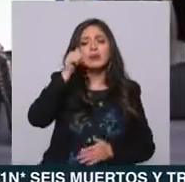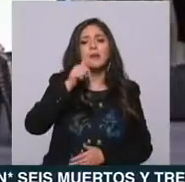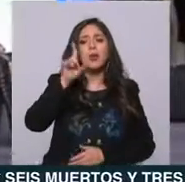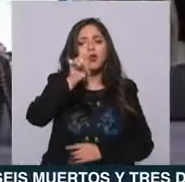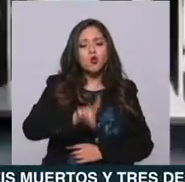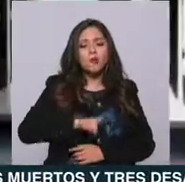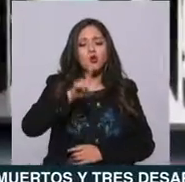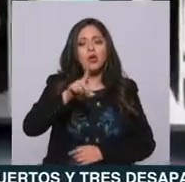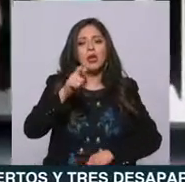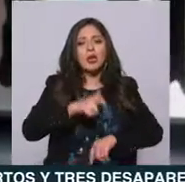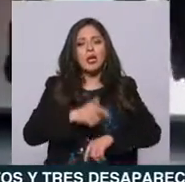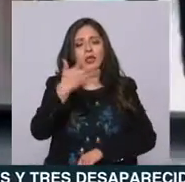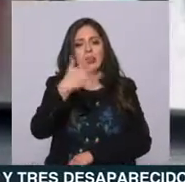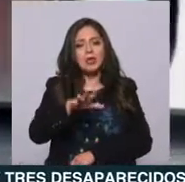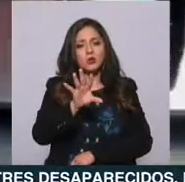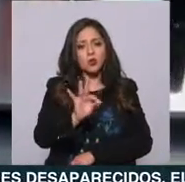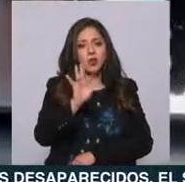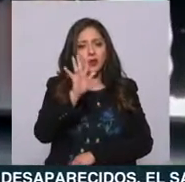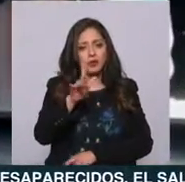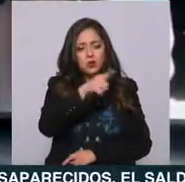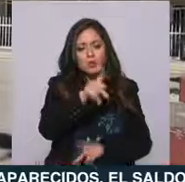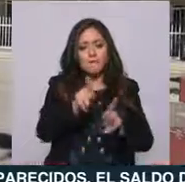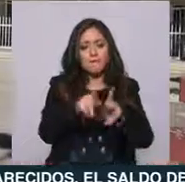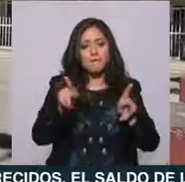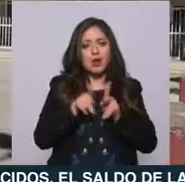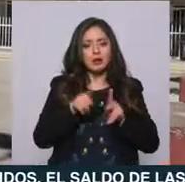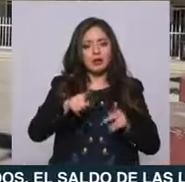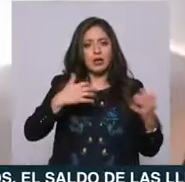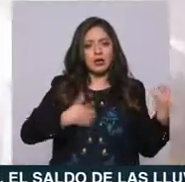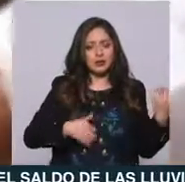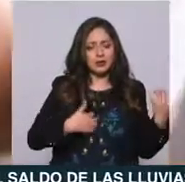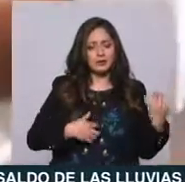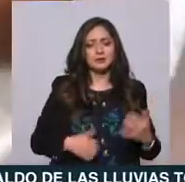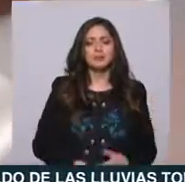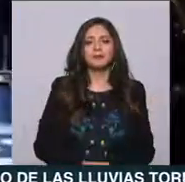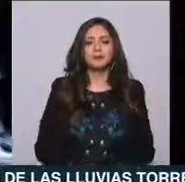cita es a las 10:45 en Plaza Garibaldi. Cintia Carranza, 21 Noticias.